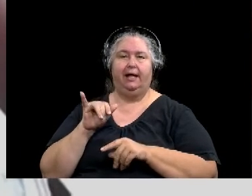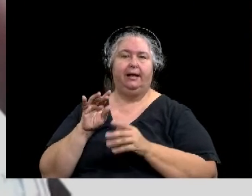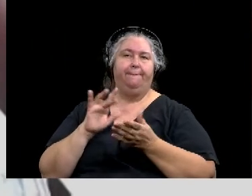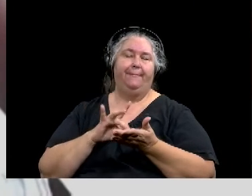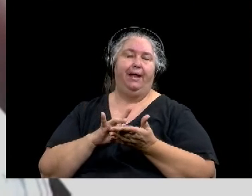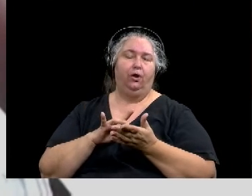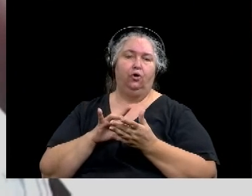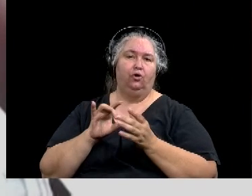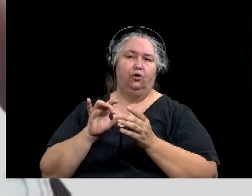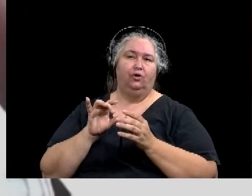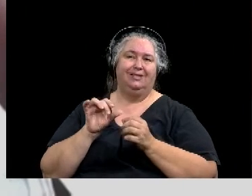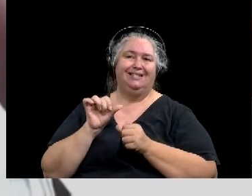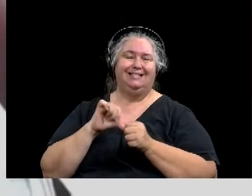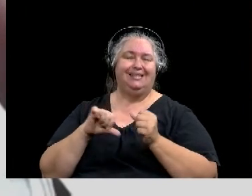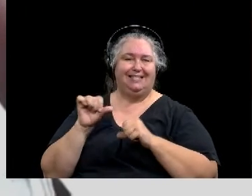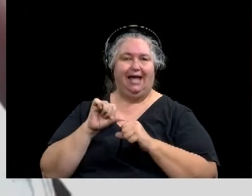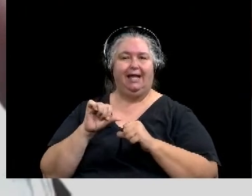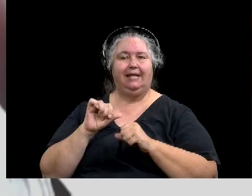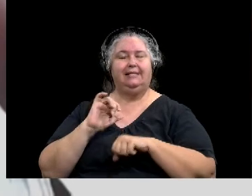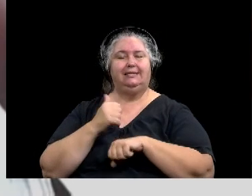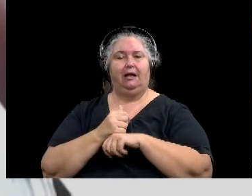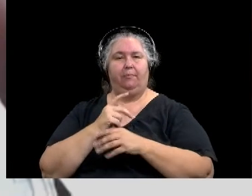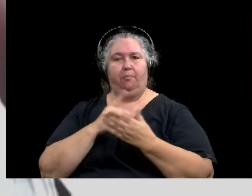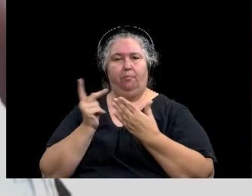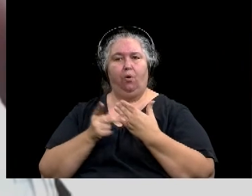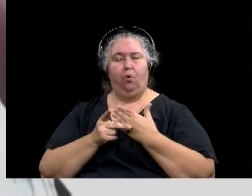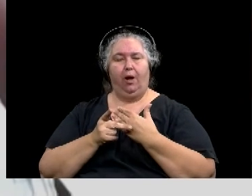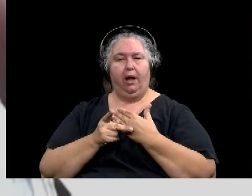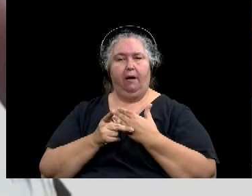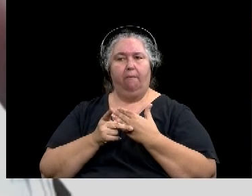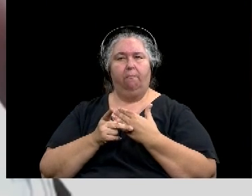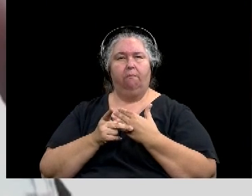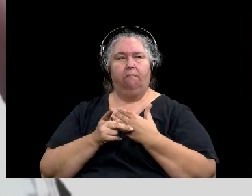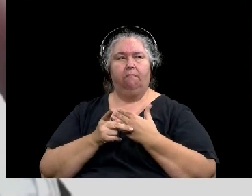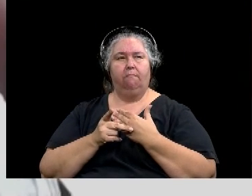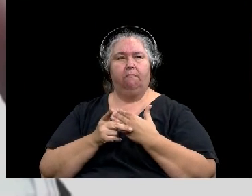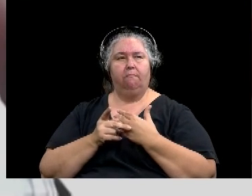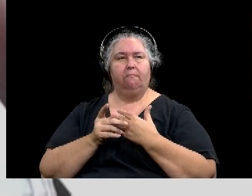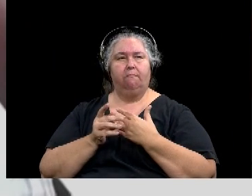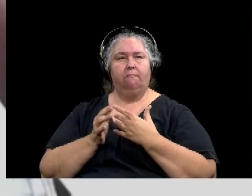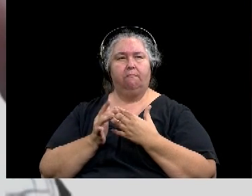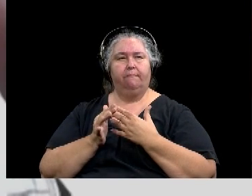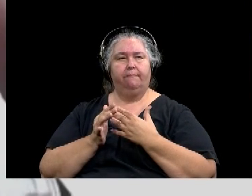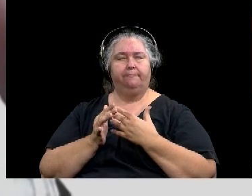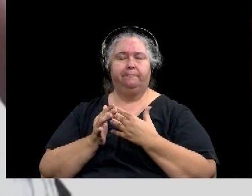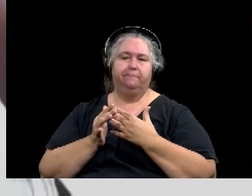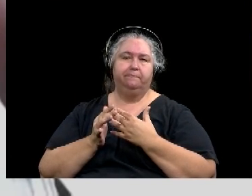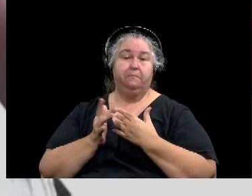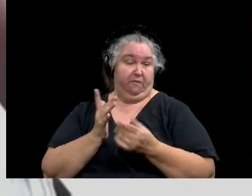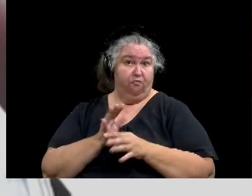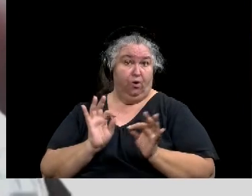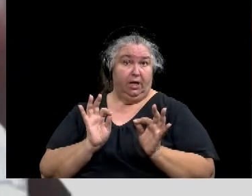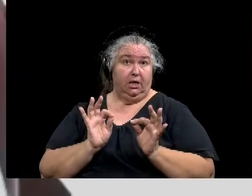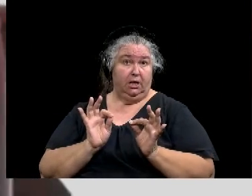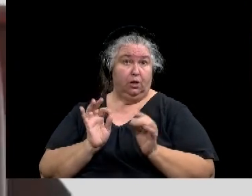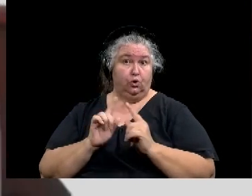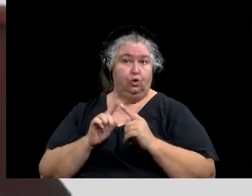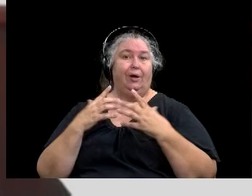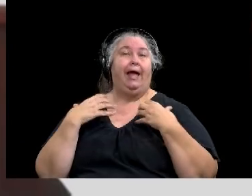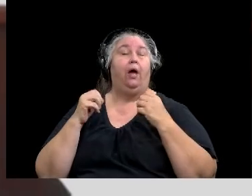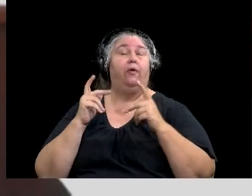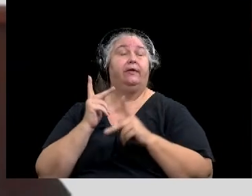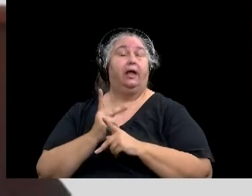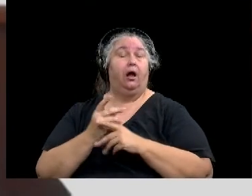personas y en otro programa que también es gratuito para